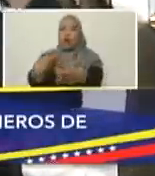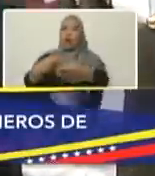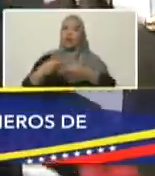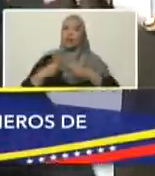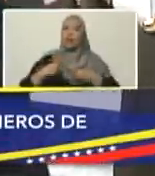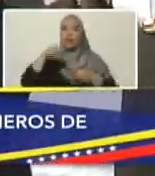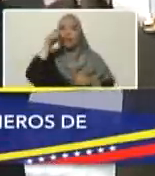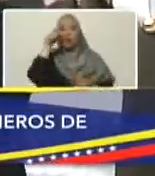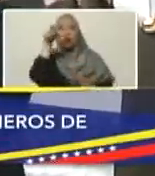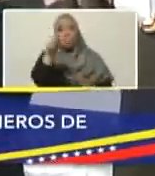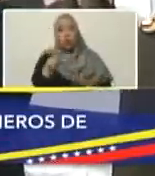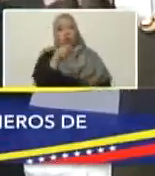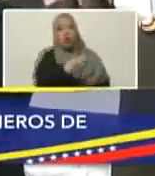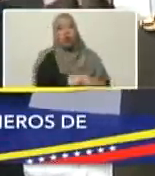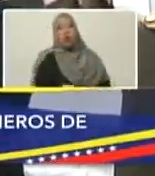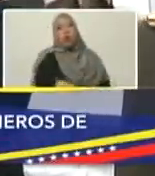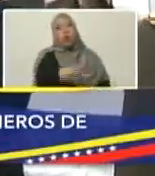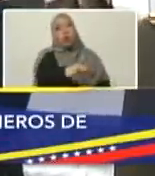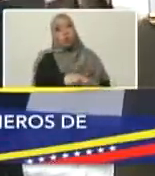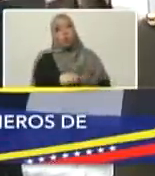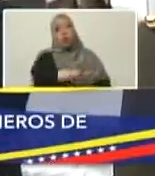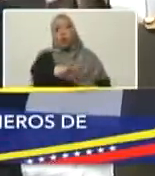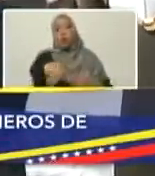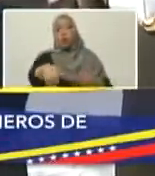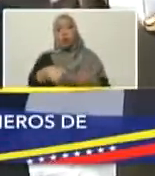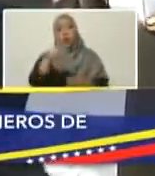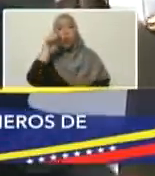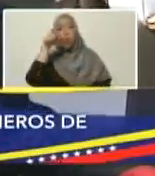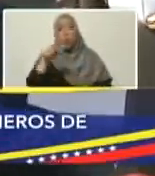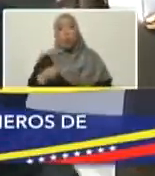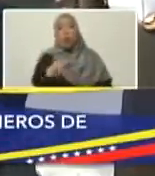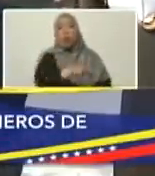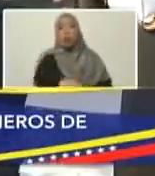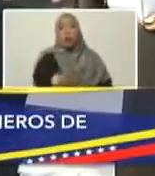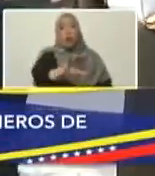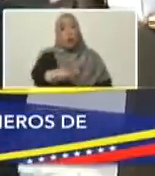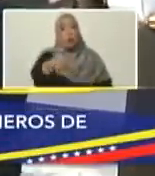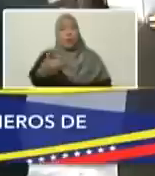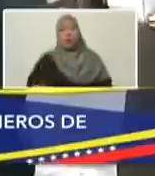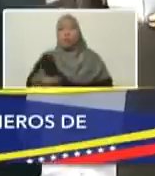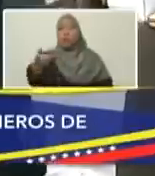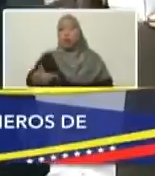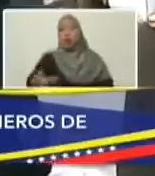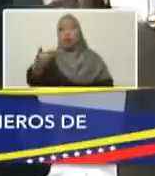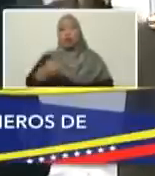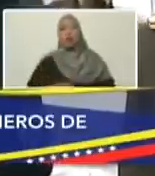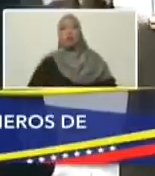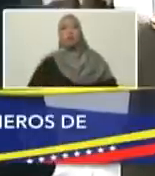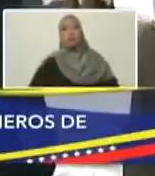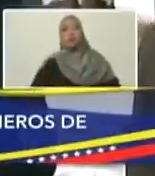del pueblo, de los pueblos. Ese es el más alto rango que se pueda tener.